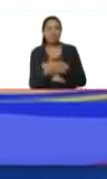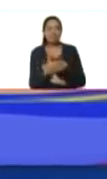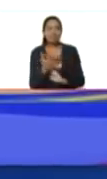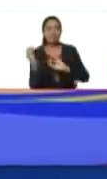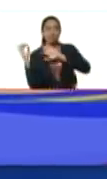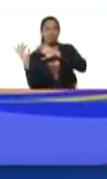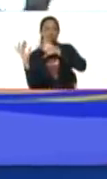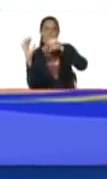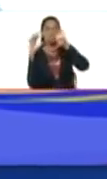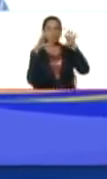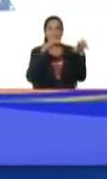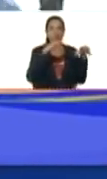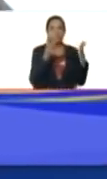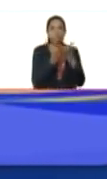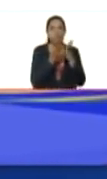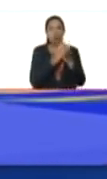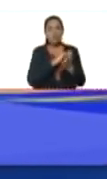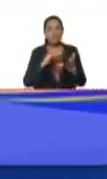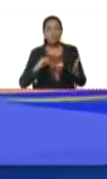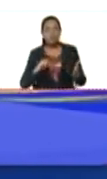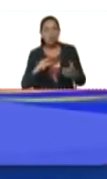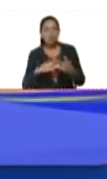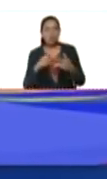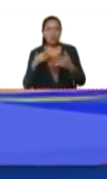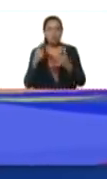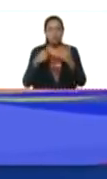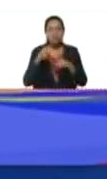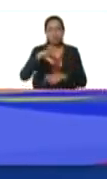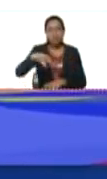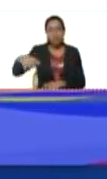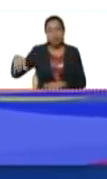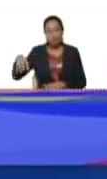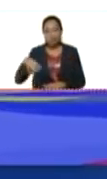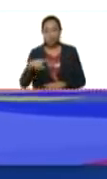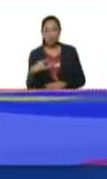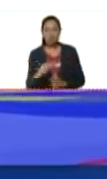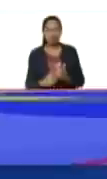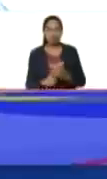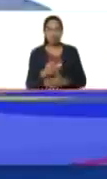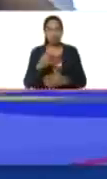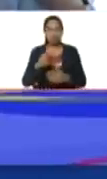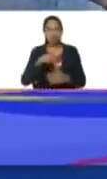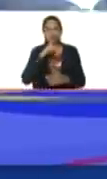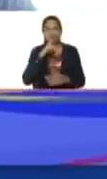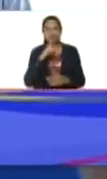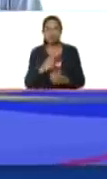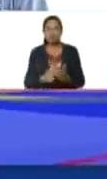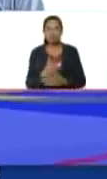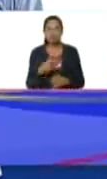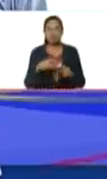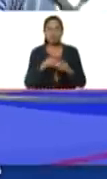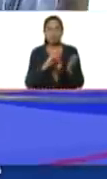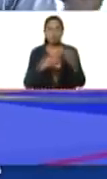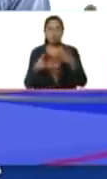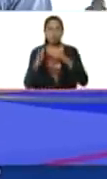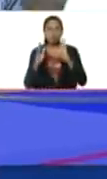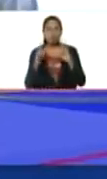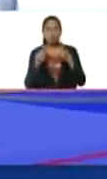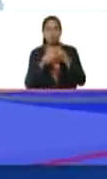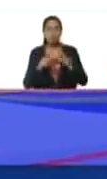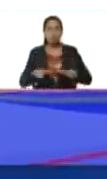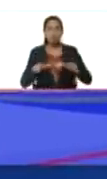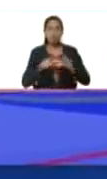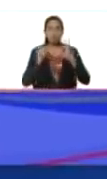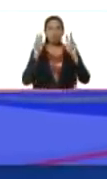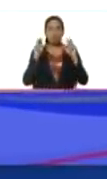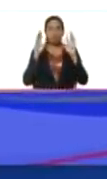migración de escuelas privadas, de escuelas de otros estados y mayor presión. Usted nos está apoyando también para construir aulas nuevas para